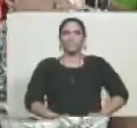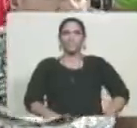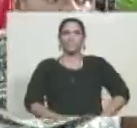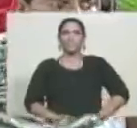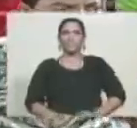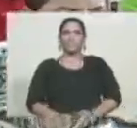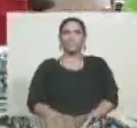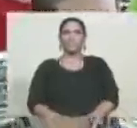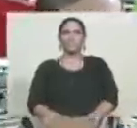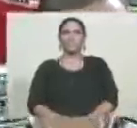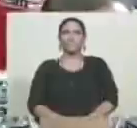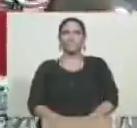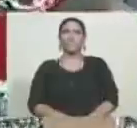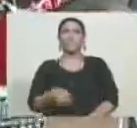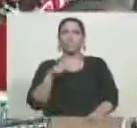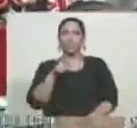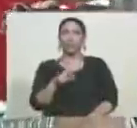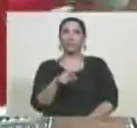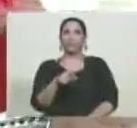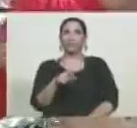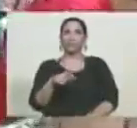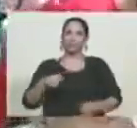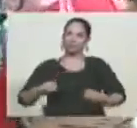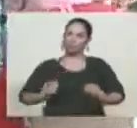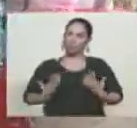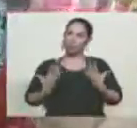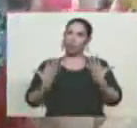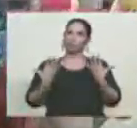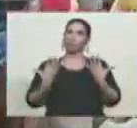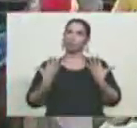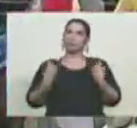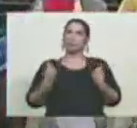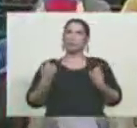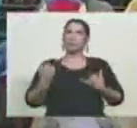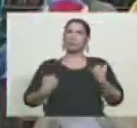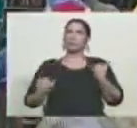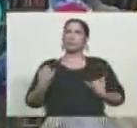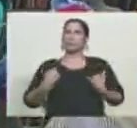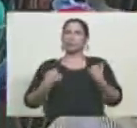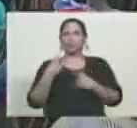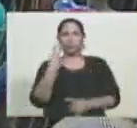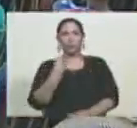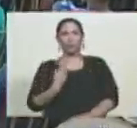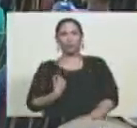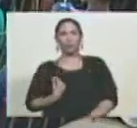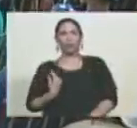Entonces no, ahí nos dejan completamente llenos de incertidumbre. No es justo.